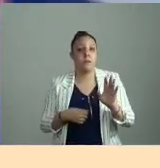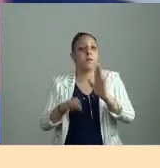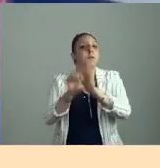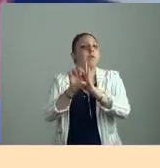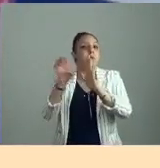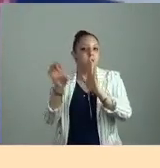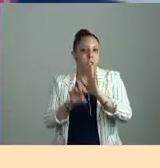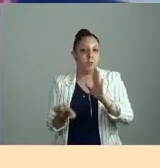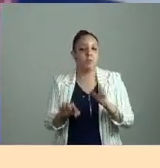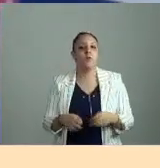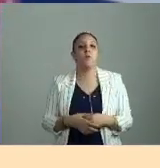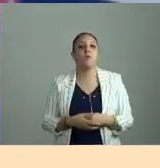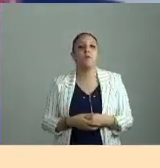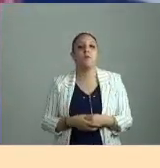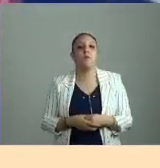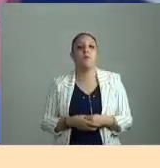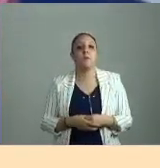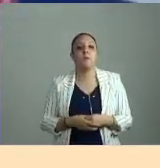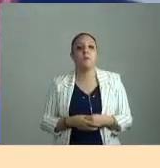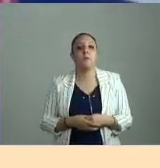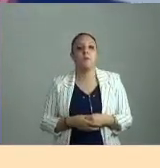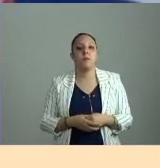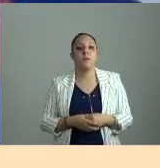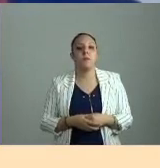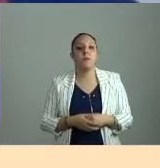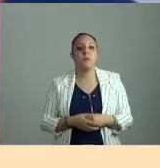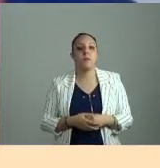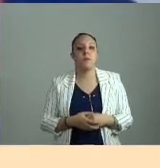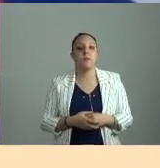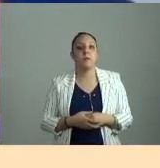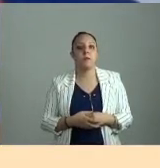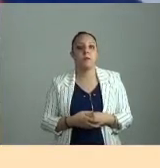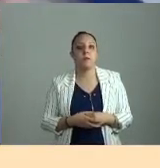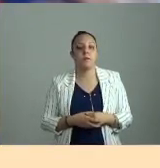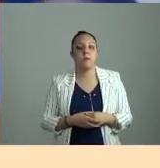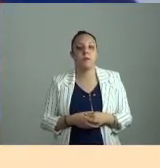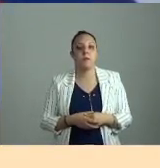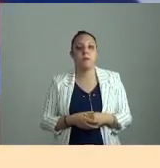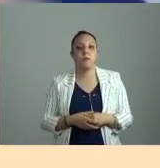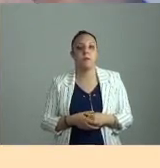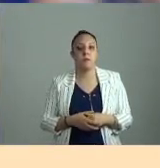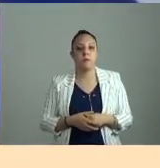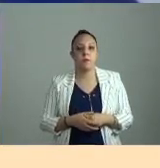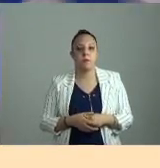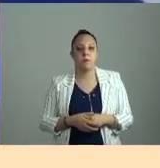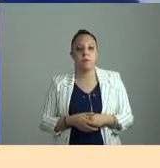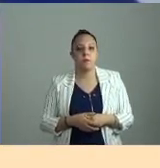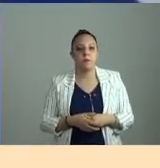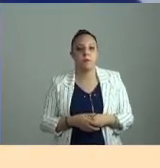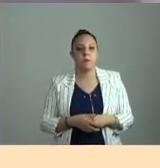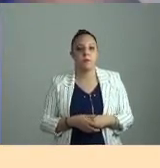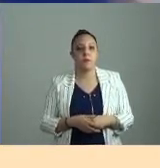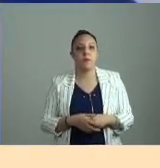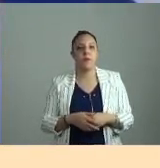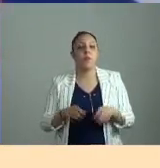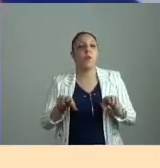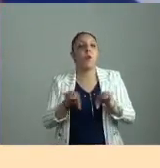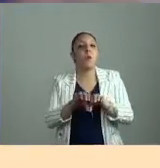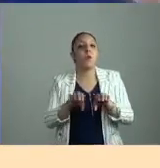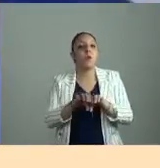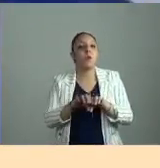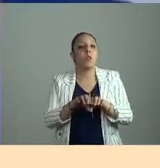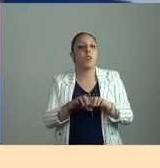todo ver cuánto uno sea glorificado celebrado el